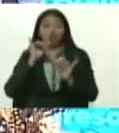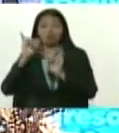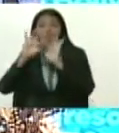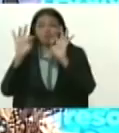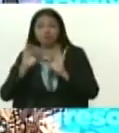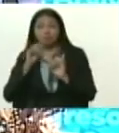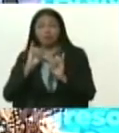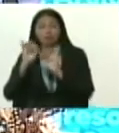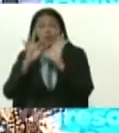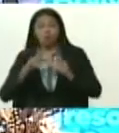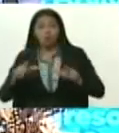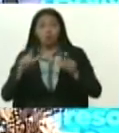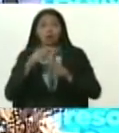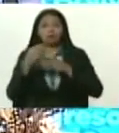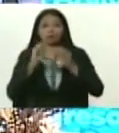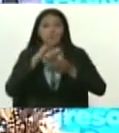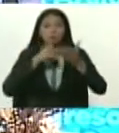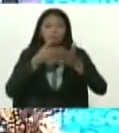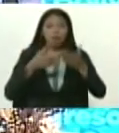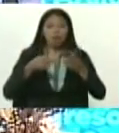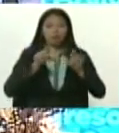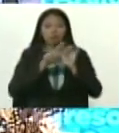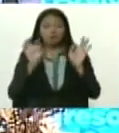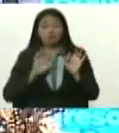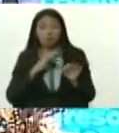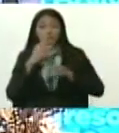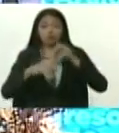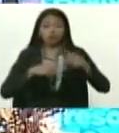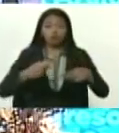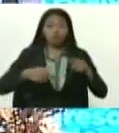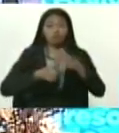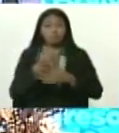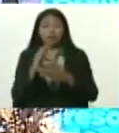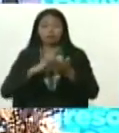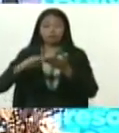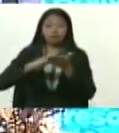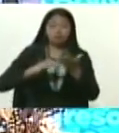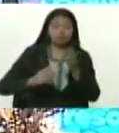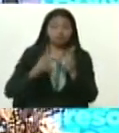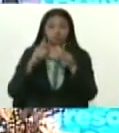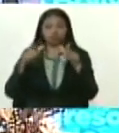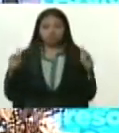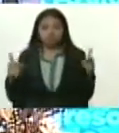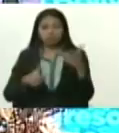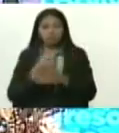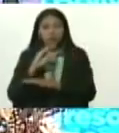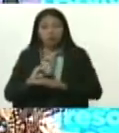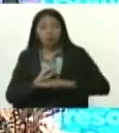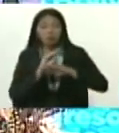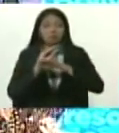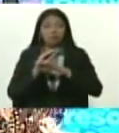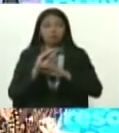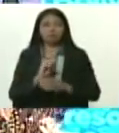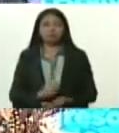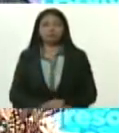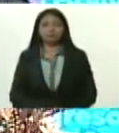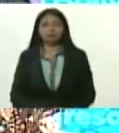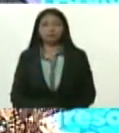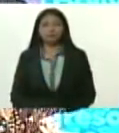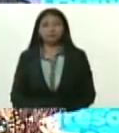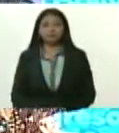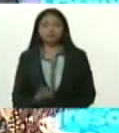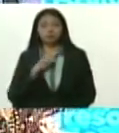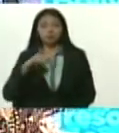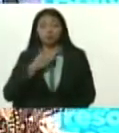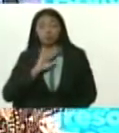clase obrera, haciendo planes para producir, recuperar, ampliar, cuidar a